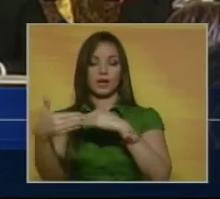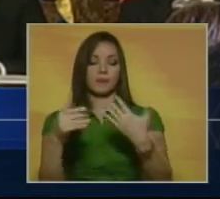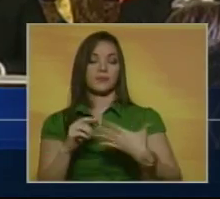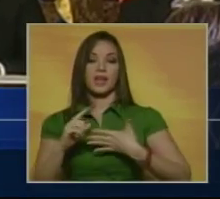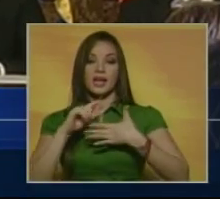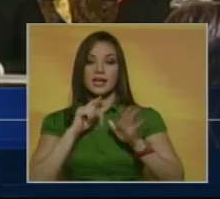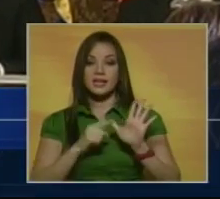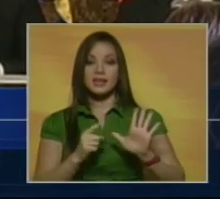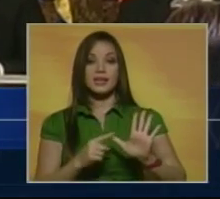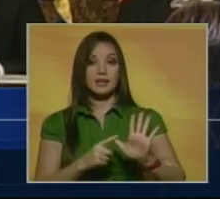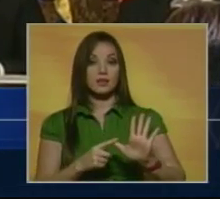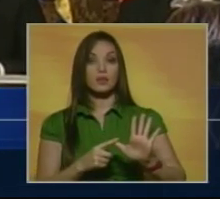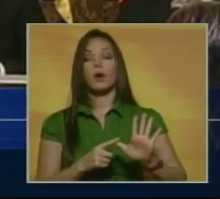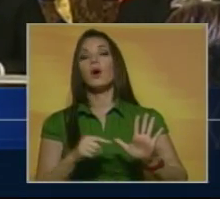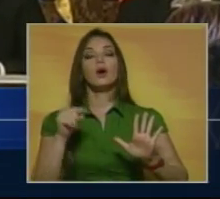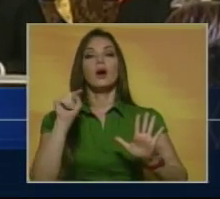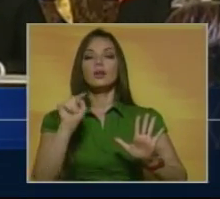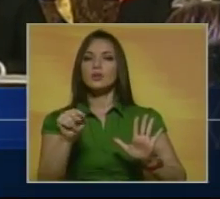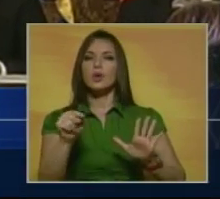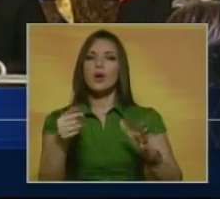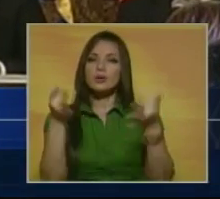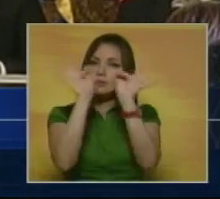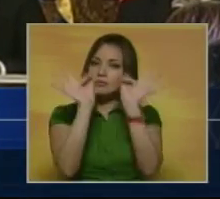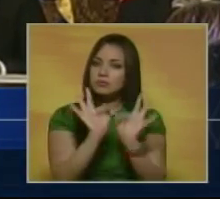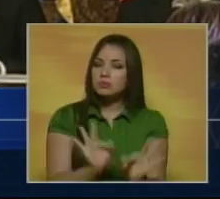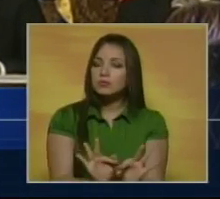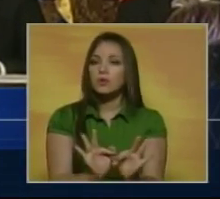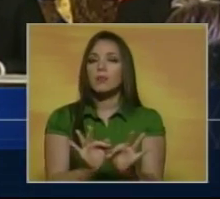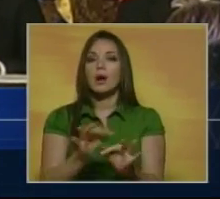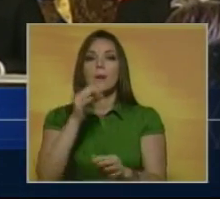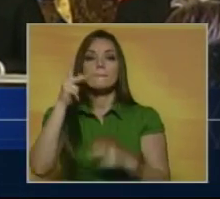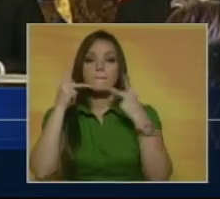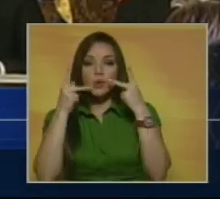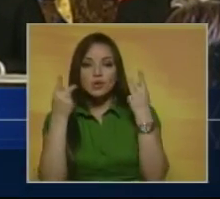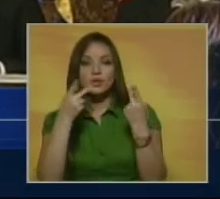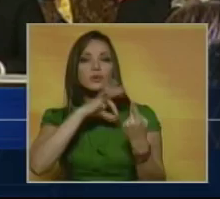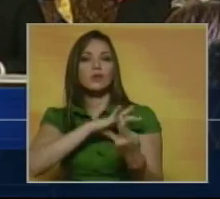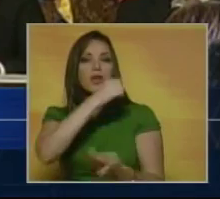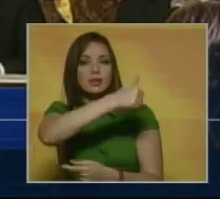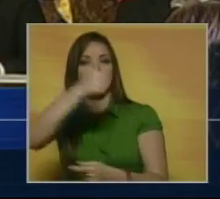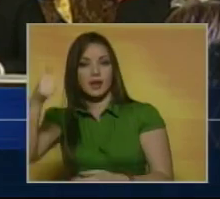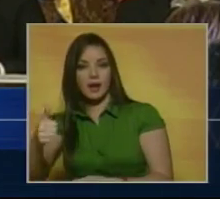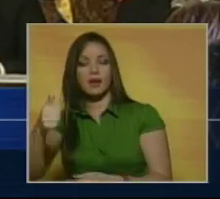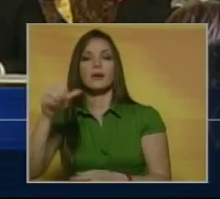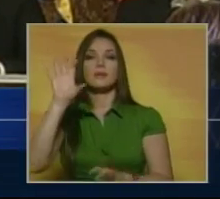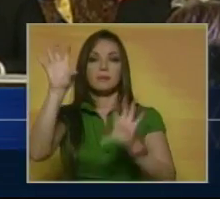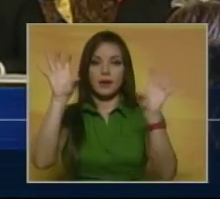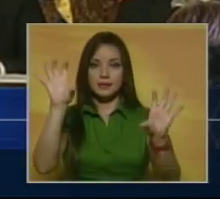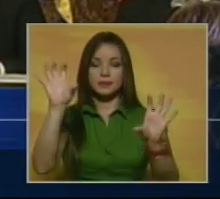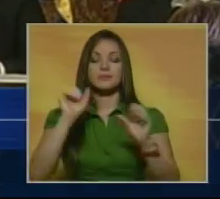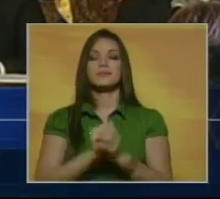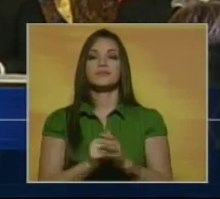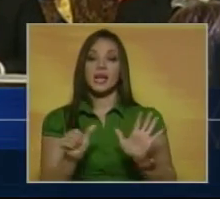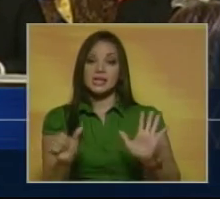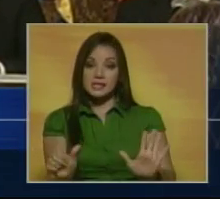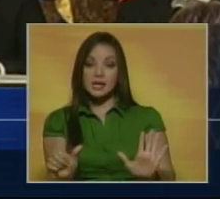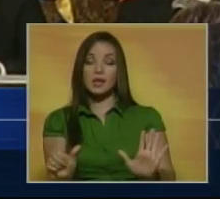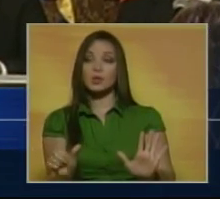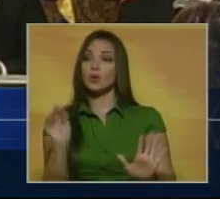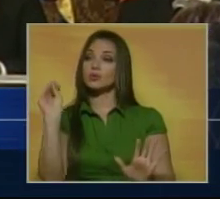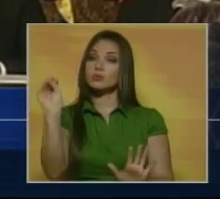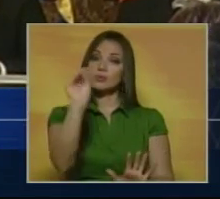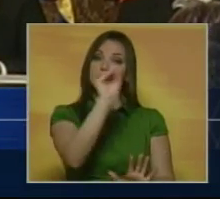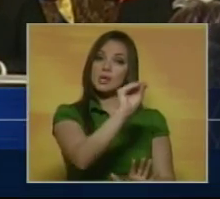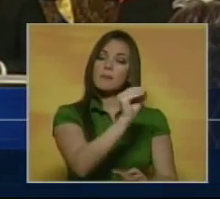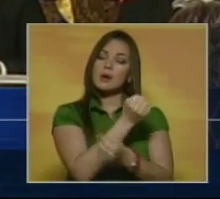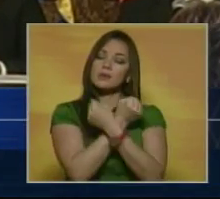La coexistencia de los modelos económicos, políticos y sociales de cada país. 6. Hacer un llamado al espíritu